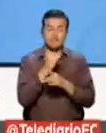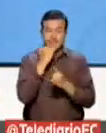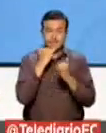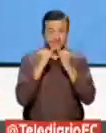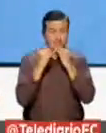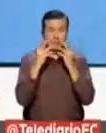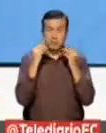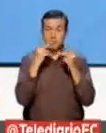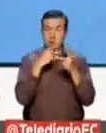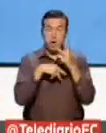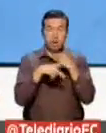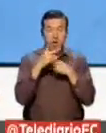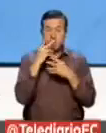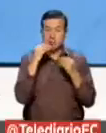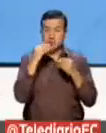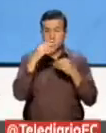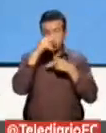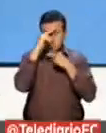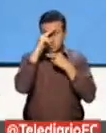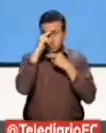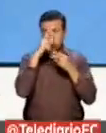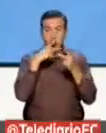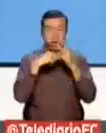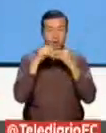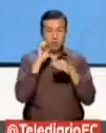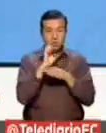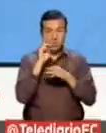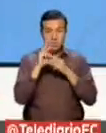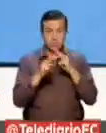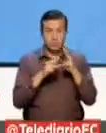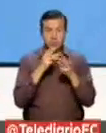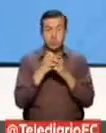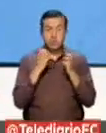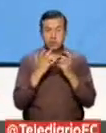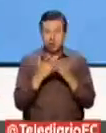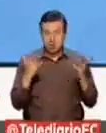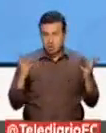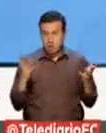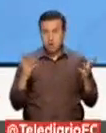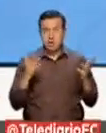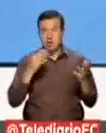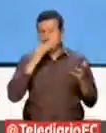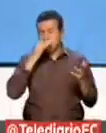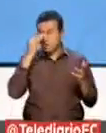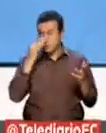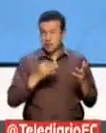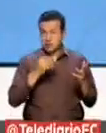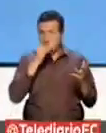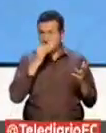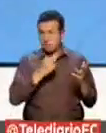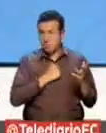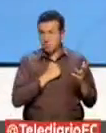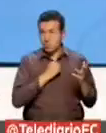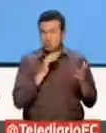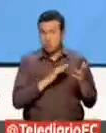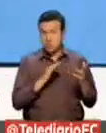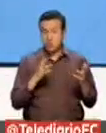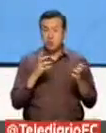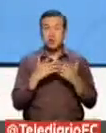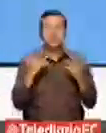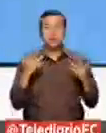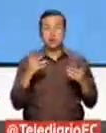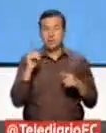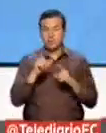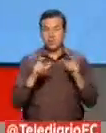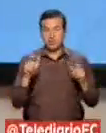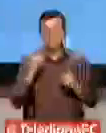falsa. Las noticias falsas en el Ecuador y en el mundo lo que buscan es alterar la percepción de la realidad que nosotros tenemos. Lo que buscan es hacer